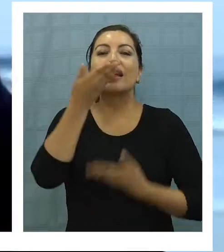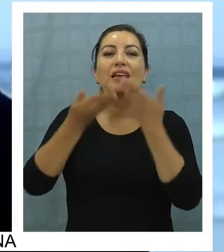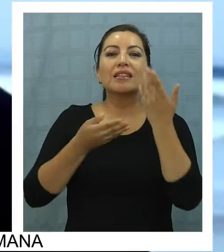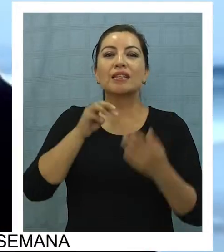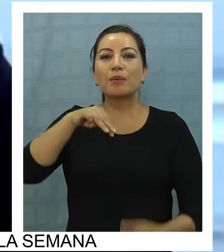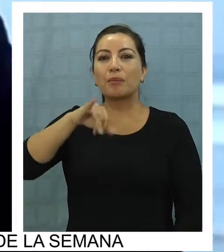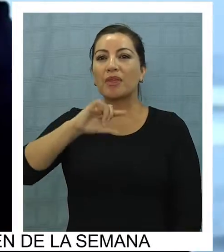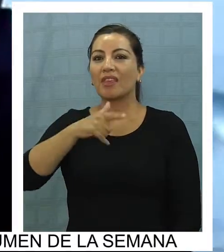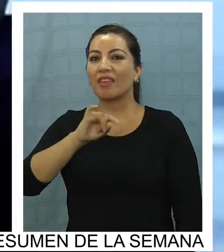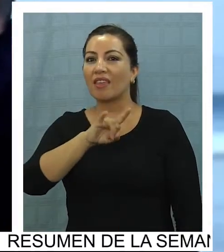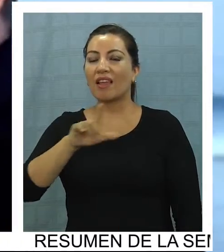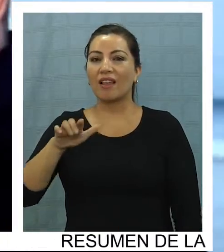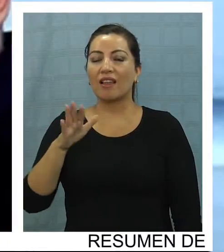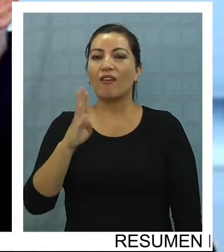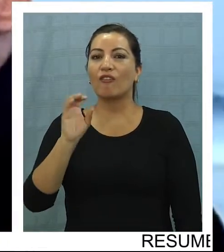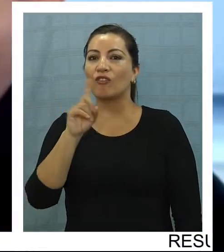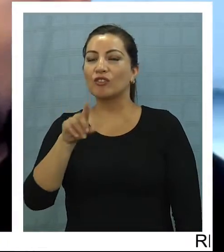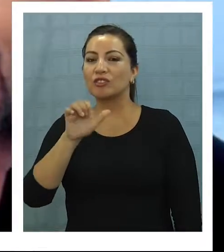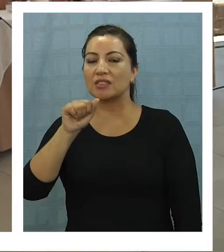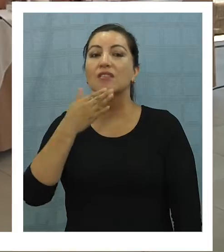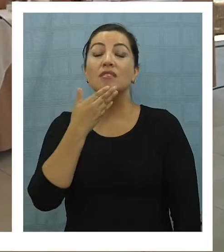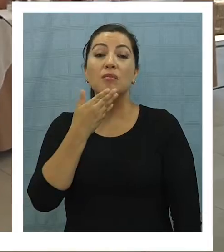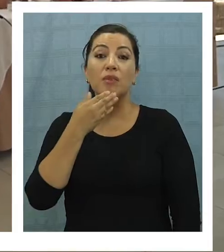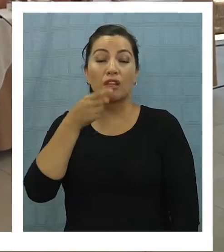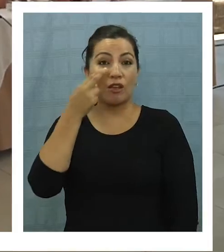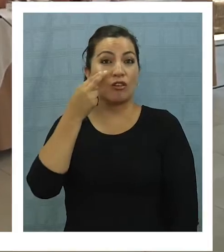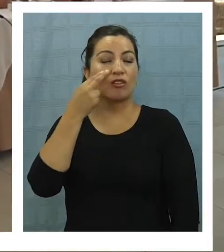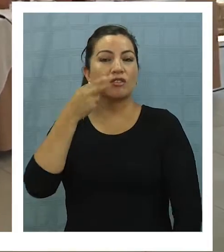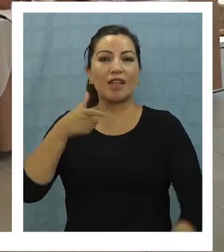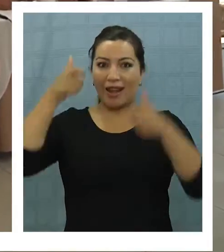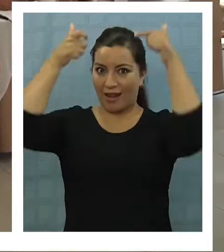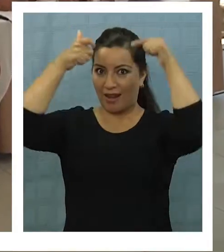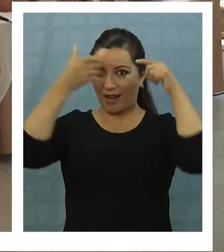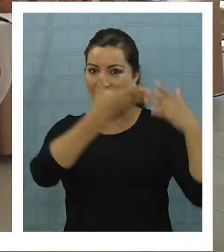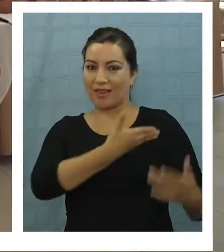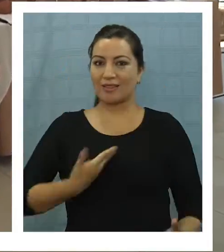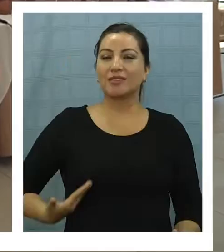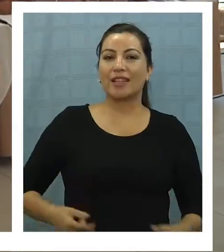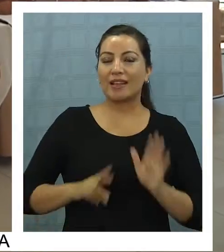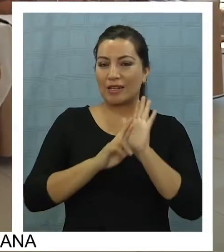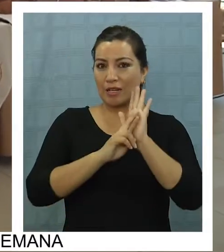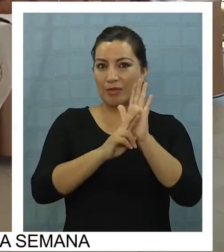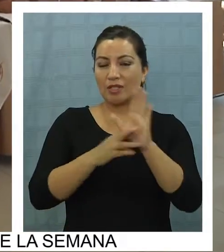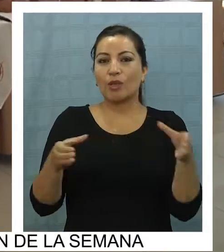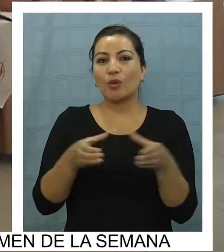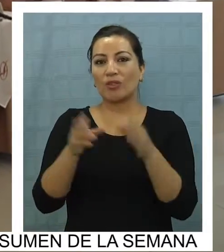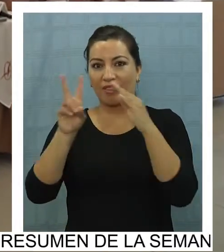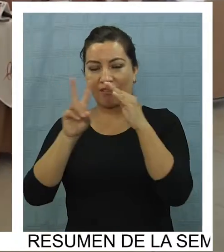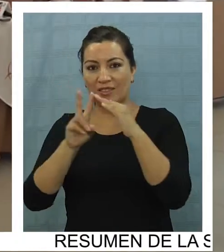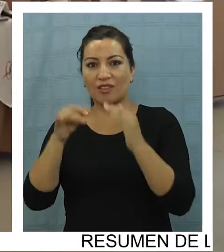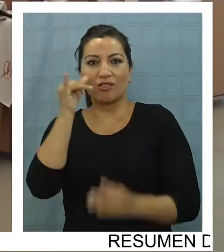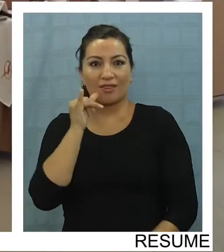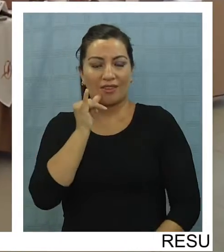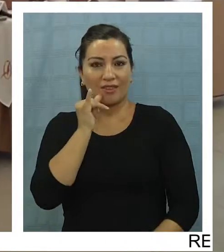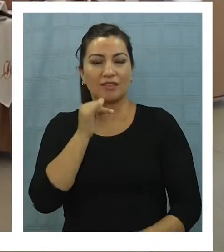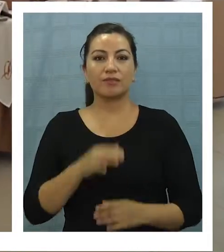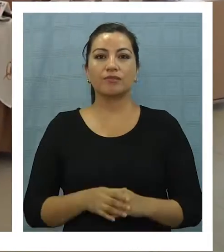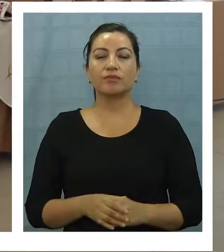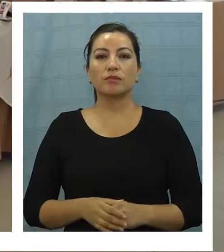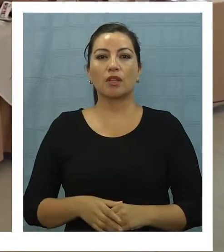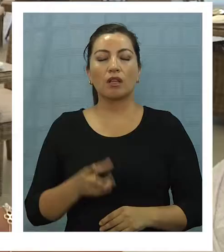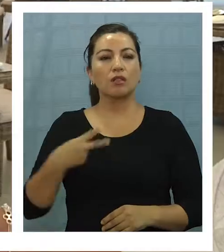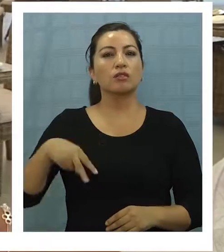Miguel Bosé, además de conocer las comparsas y candidatas a reinas representantes de las juntas de vecinos de la comuna. Estamos